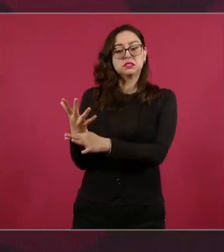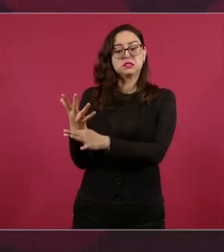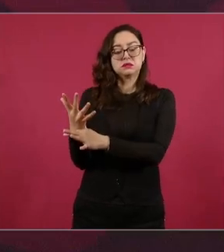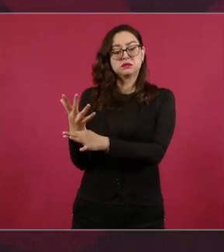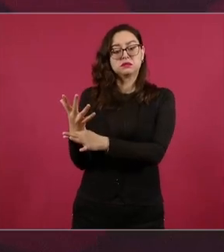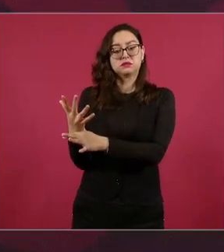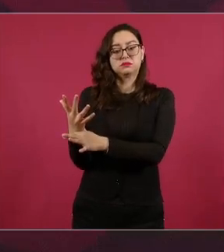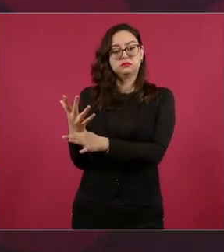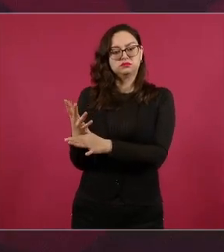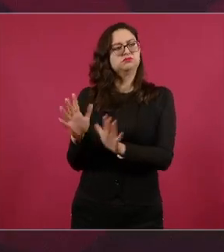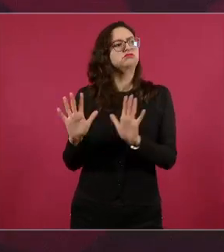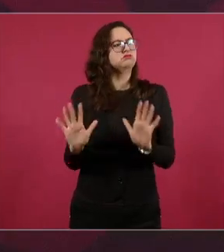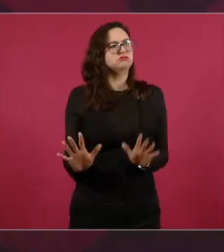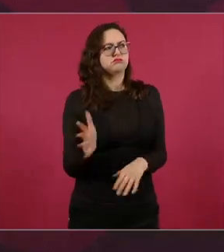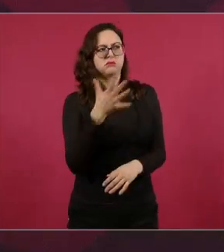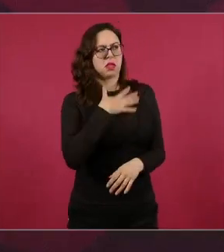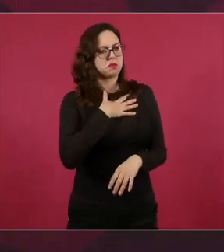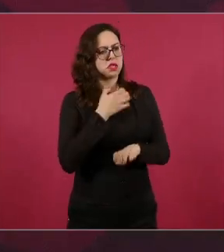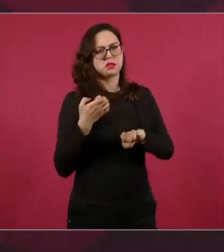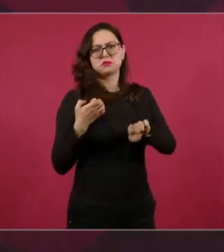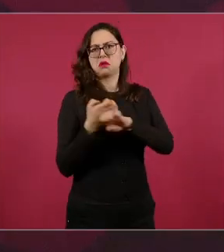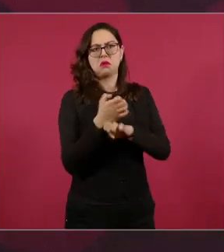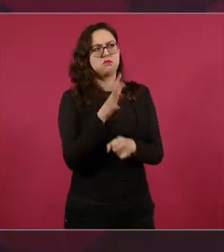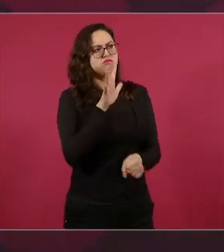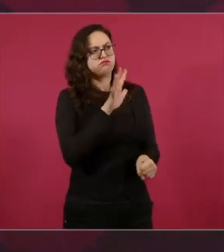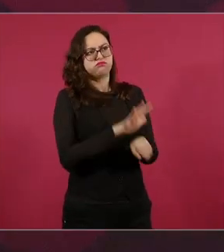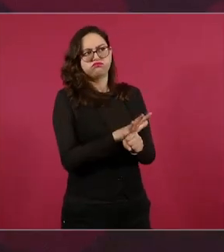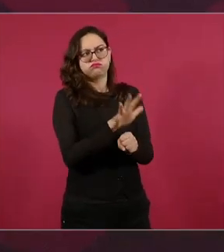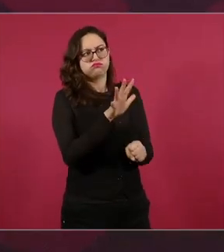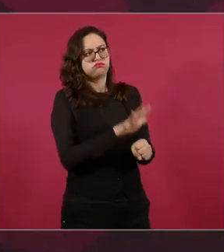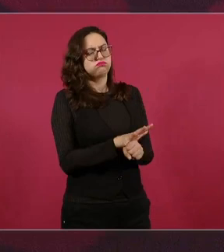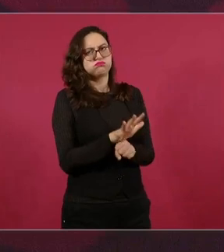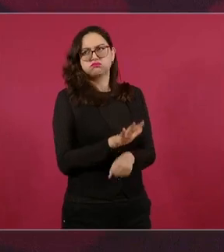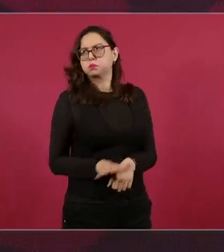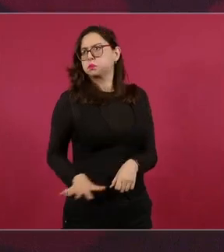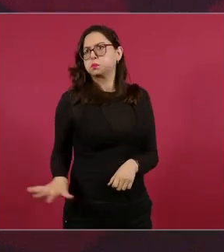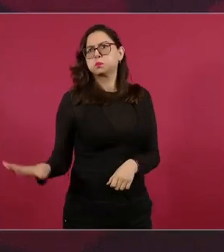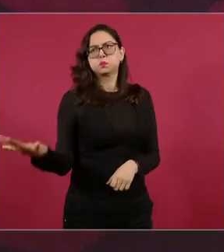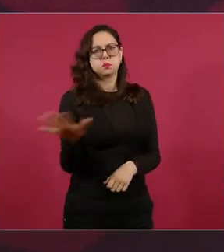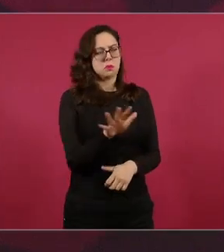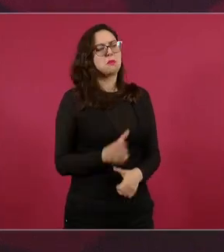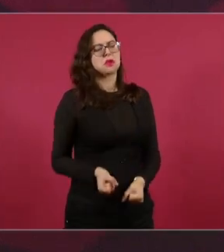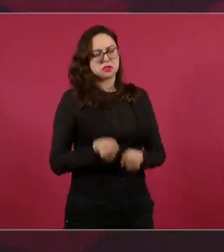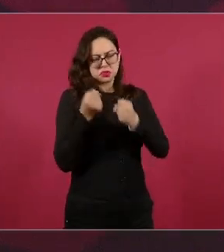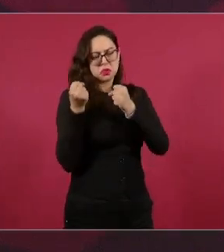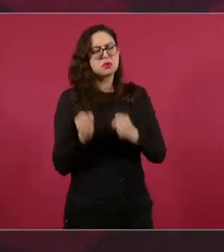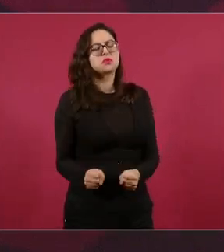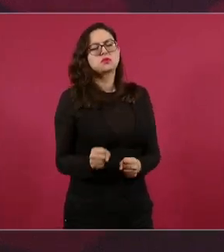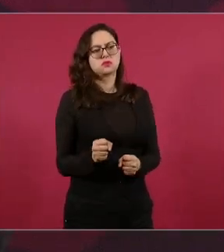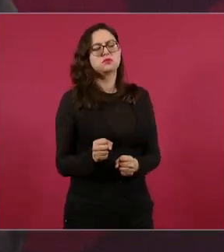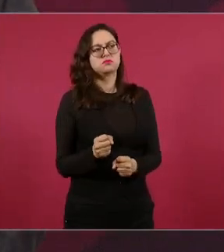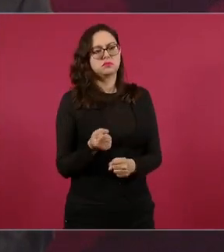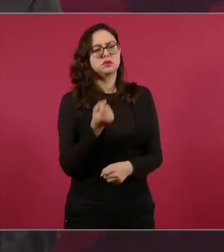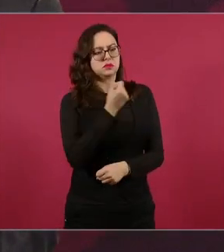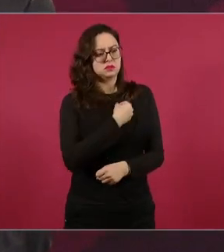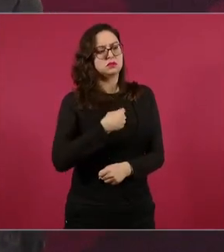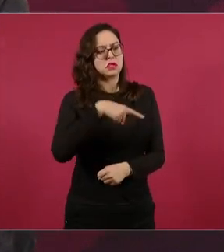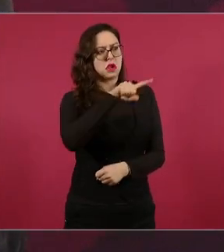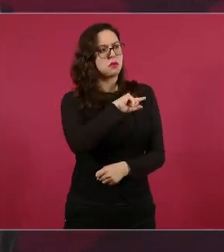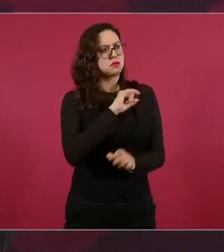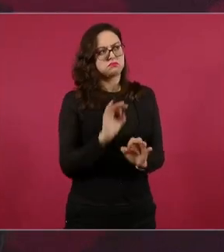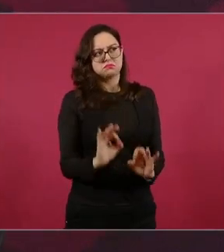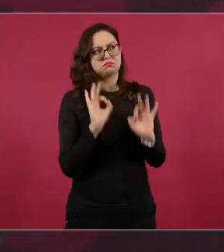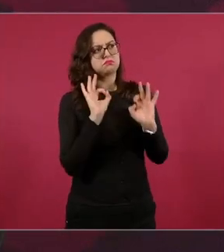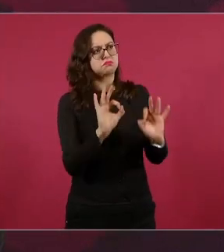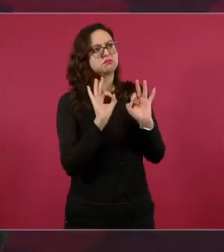sostienen que ellos tienen capacidad para garantizar el